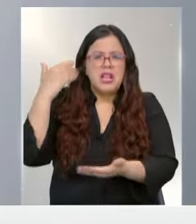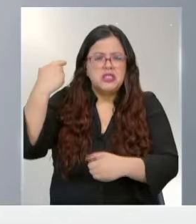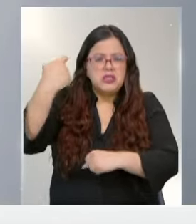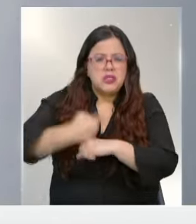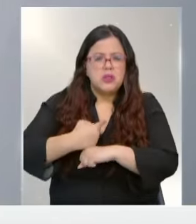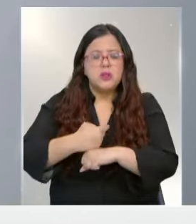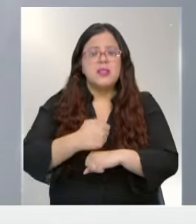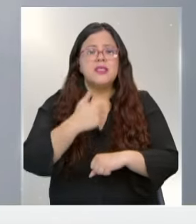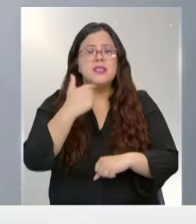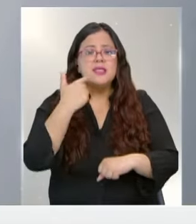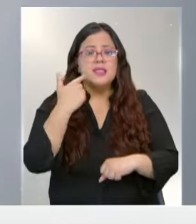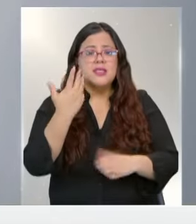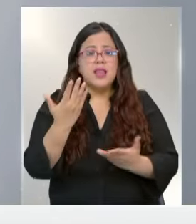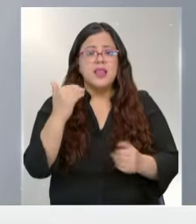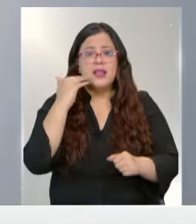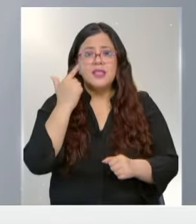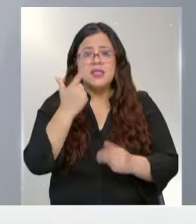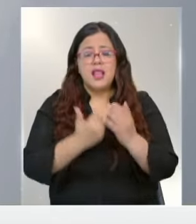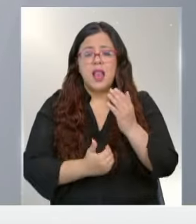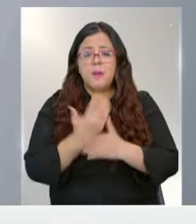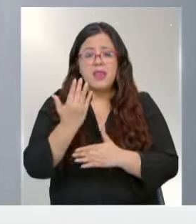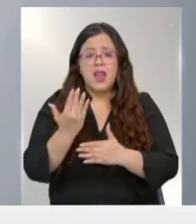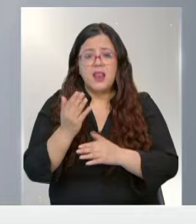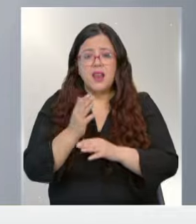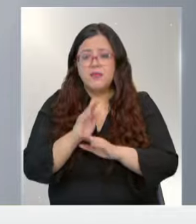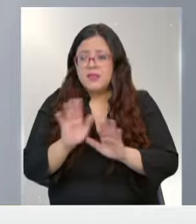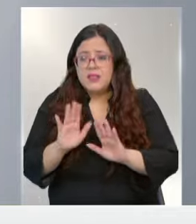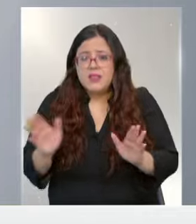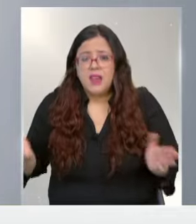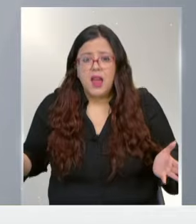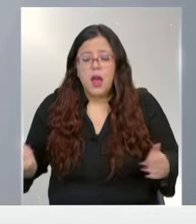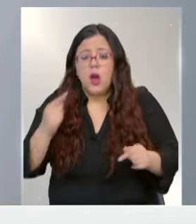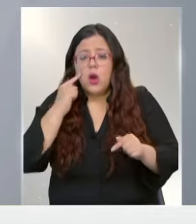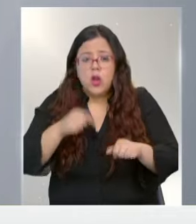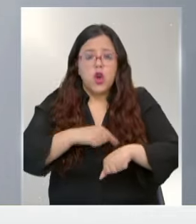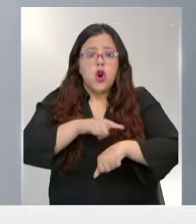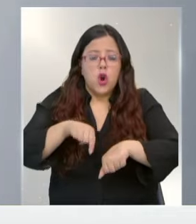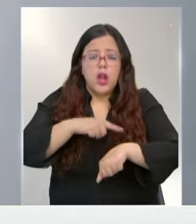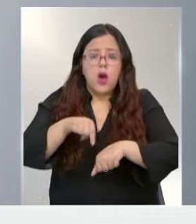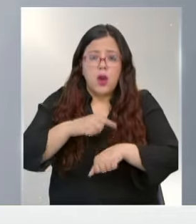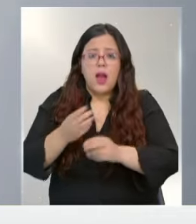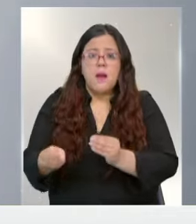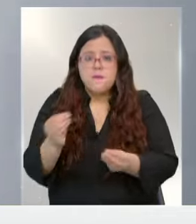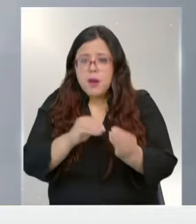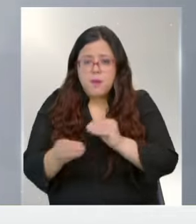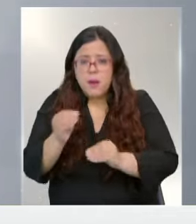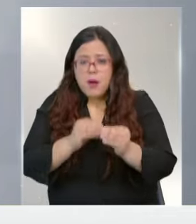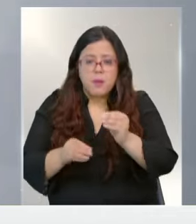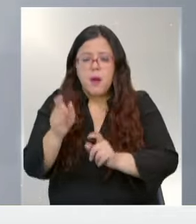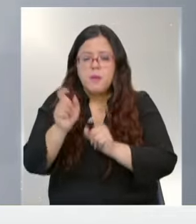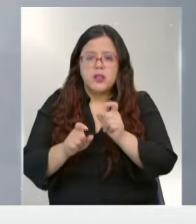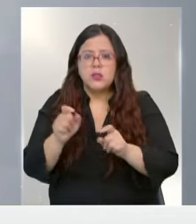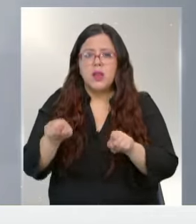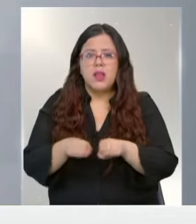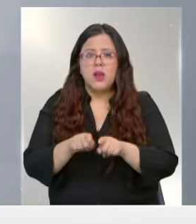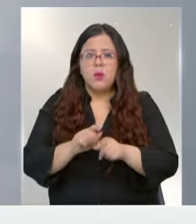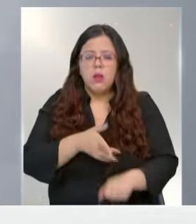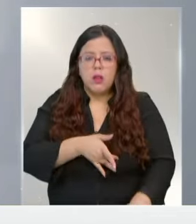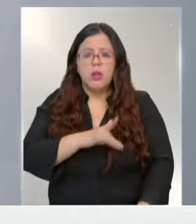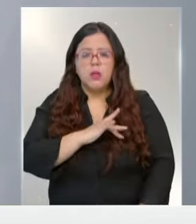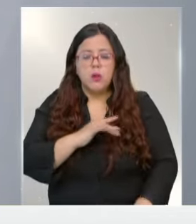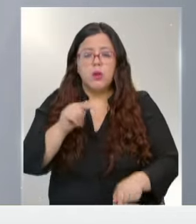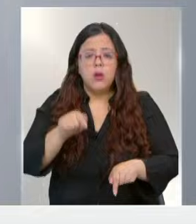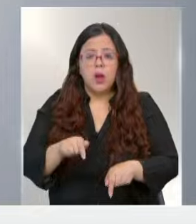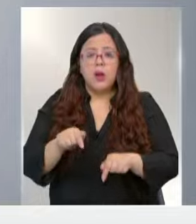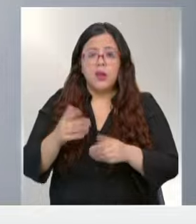y hay gente aquí y nadie hace nada. Descontento que con el paso de las horas sumó más voces indignadas, lo que terminó